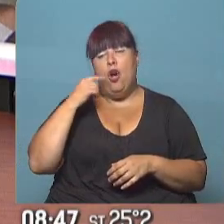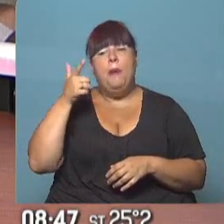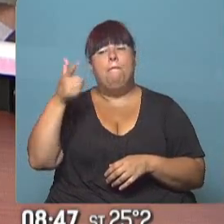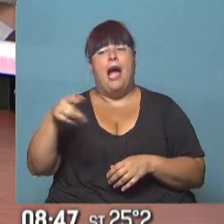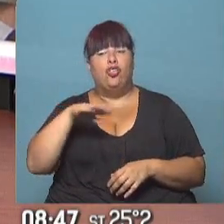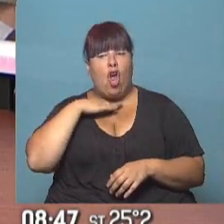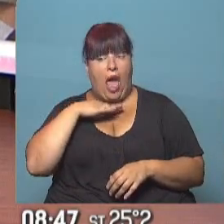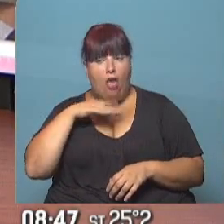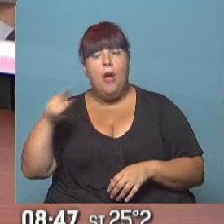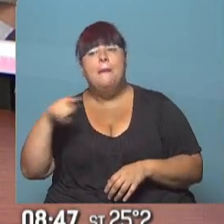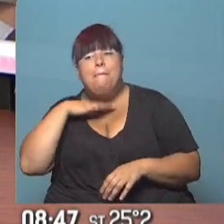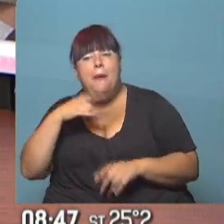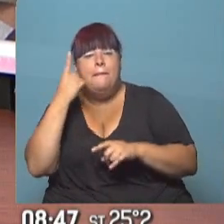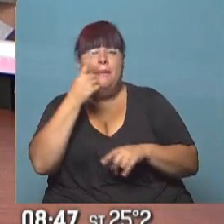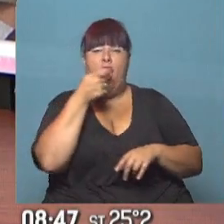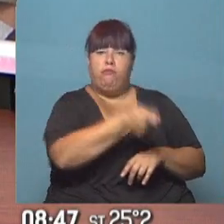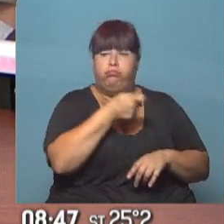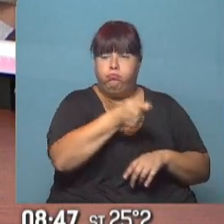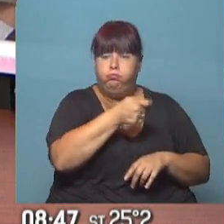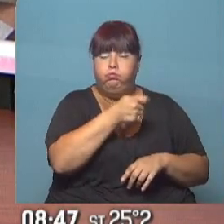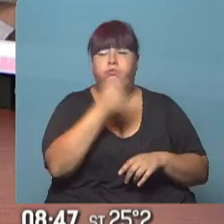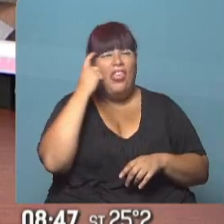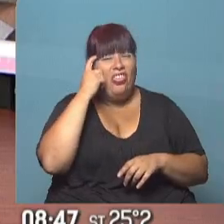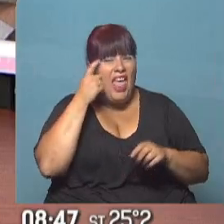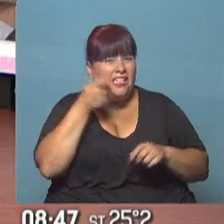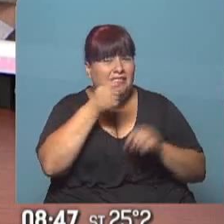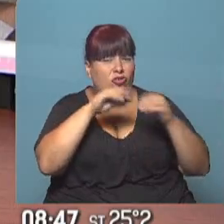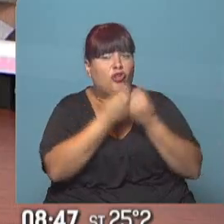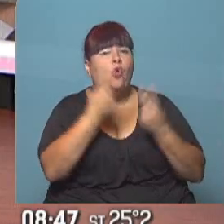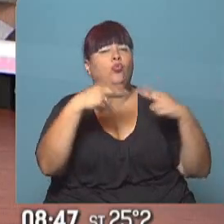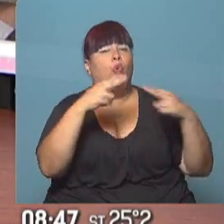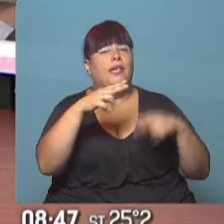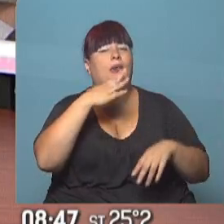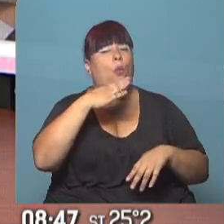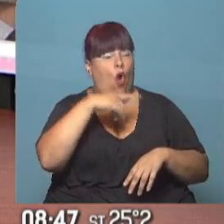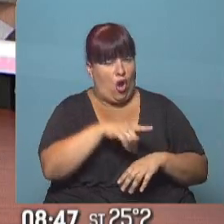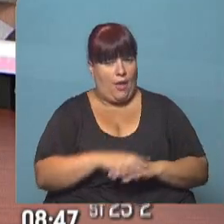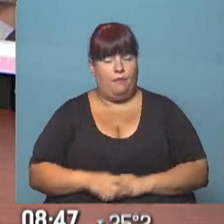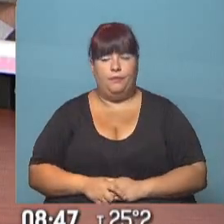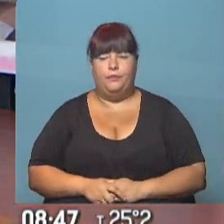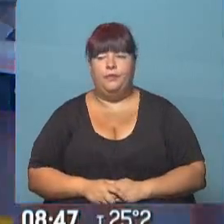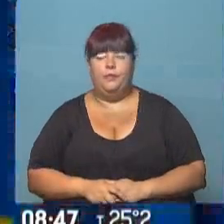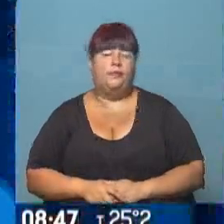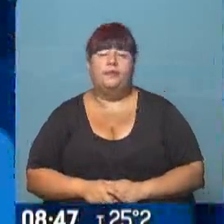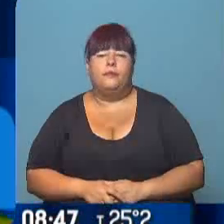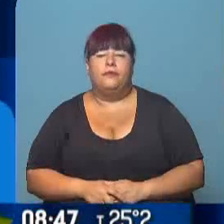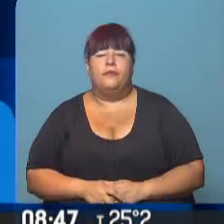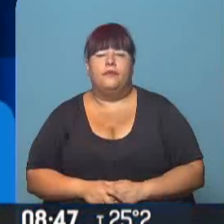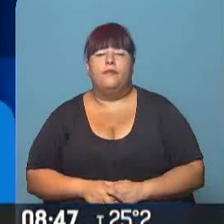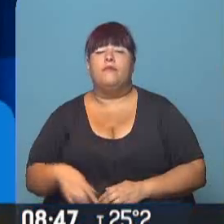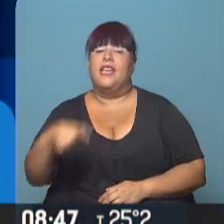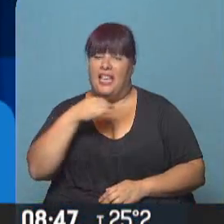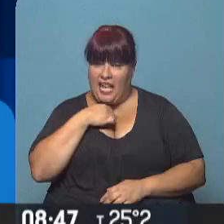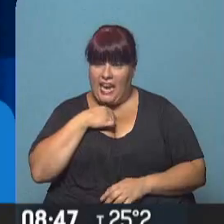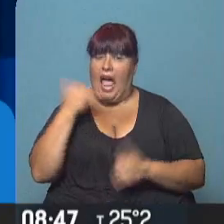al delincuente que acababa de apuñalar en 10 oportunidades a un turista en el barrio porteño de La Boca. Si quieren,